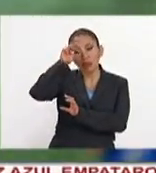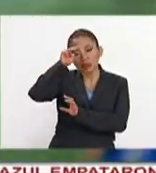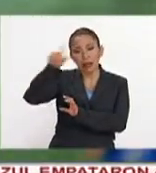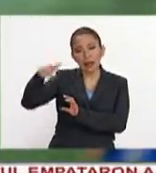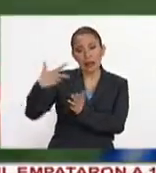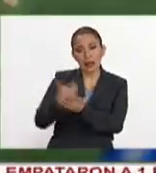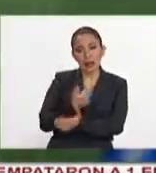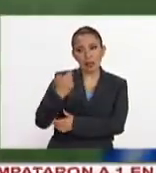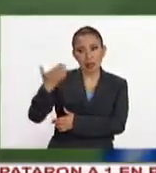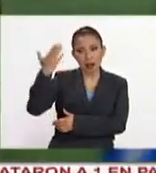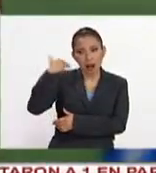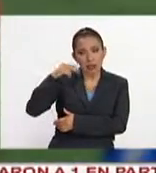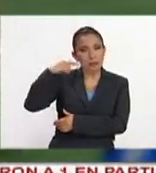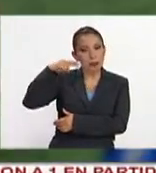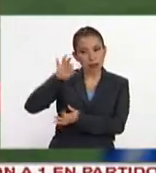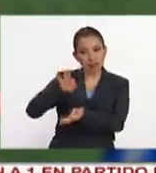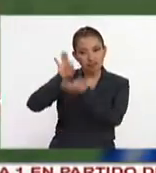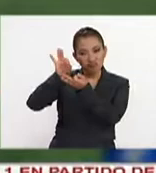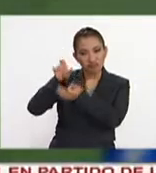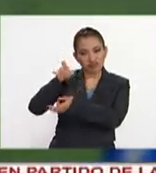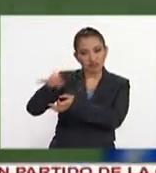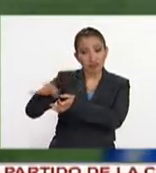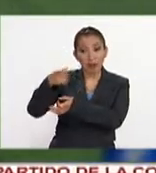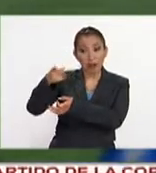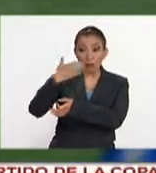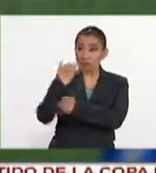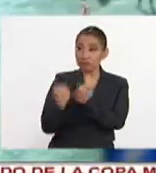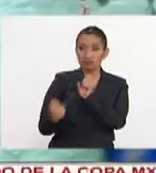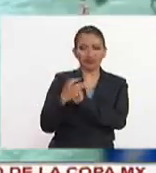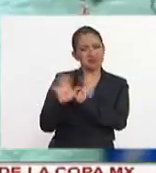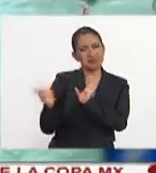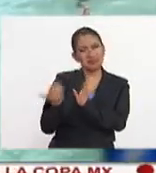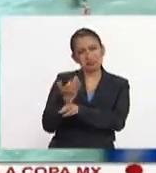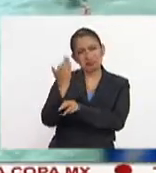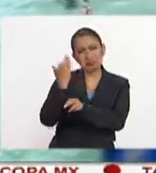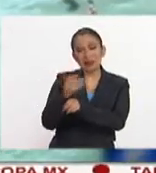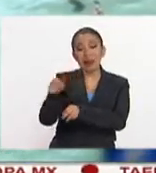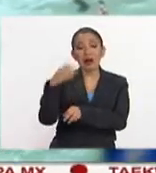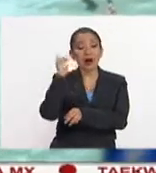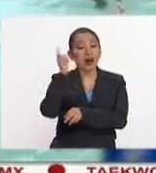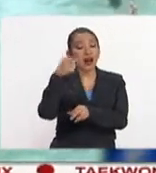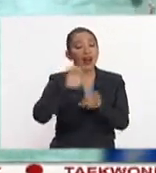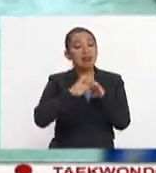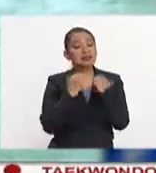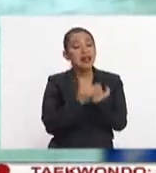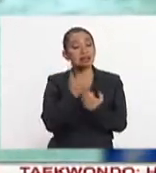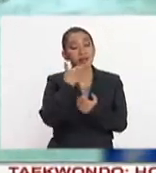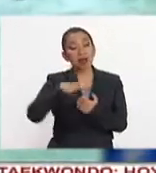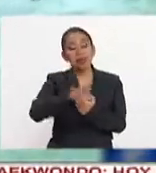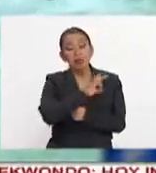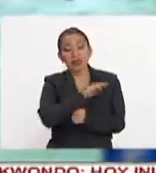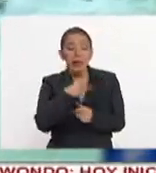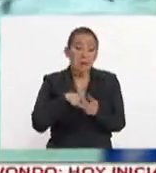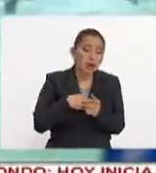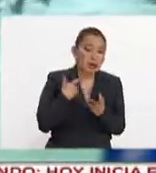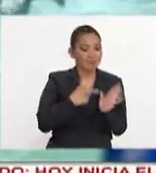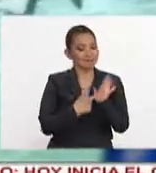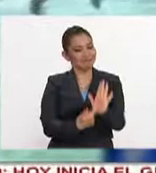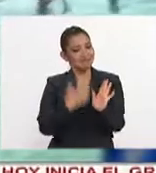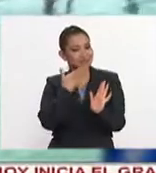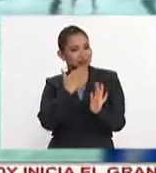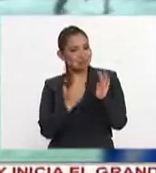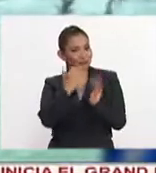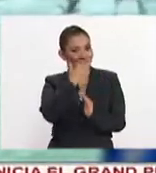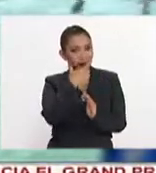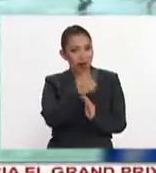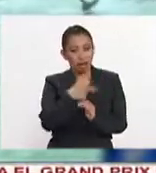pasada ante Veracruz, sin embargo no mostraron su mejor fútbol y se espera que en el Estadio Caliente puedan tratar de empezar a mostrar algo